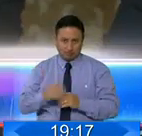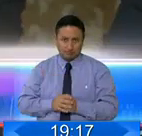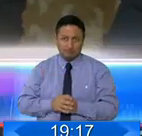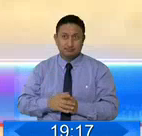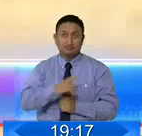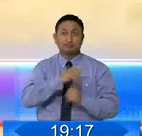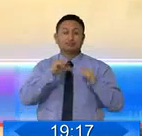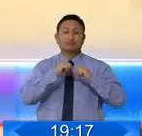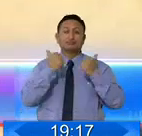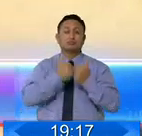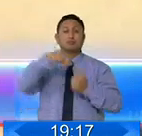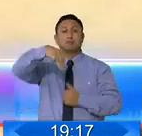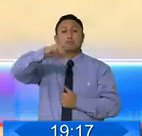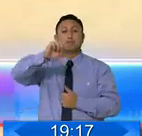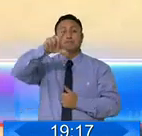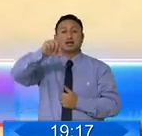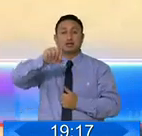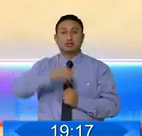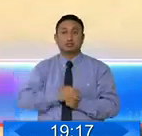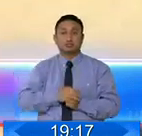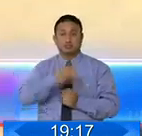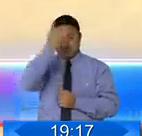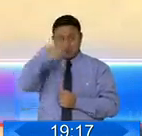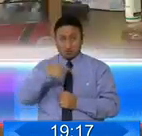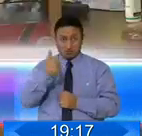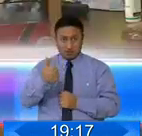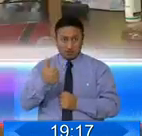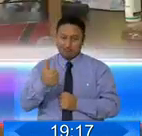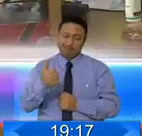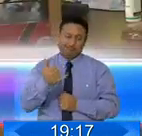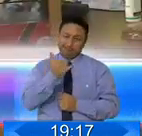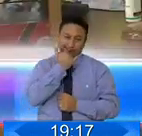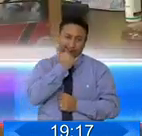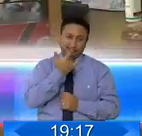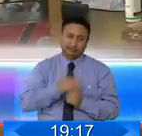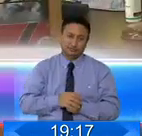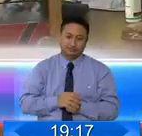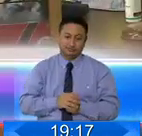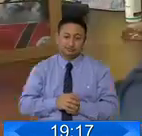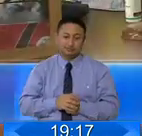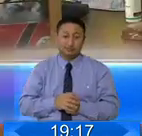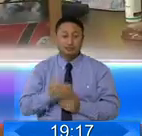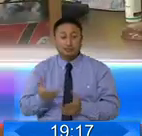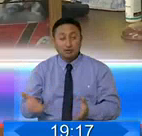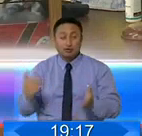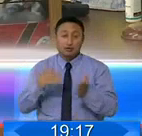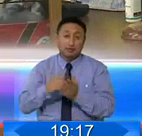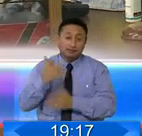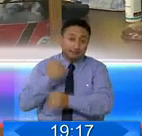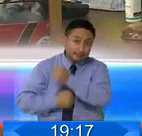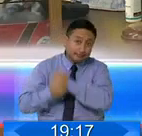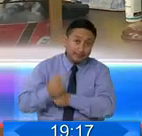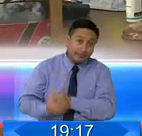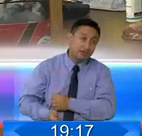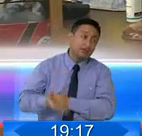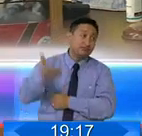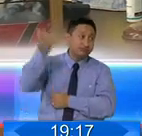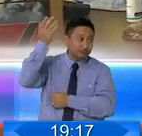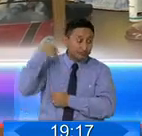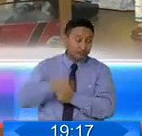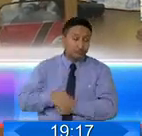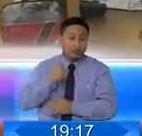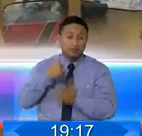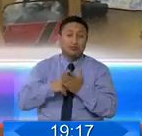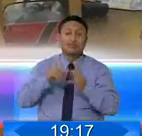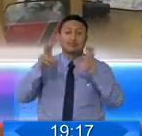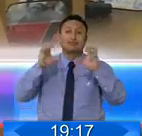asambleísta Esteban Melo, tal decisión no es acertada. Nos regresa al pasado y hace que el Ecuador pierda en materia de